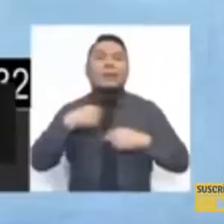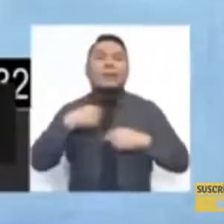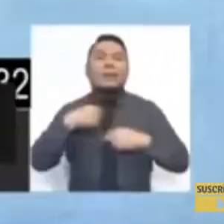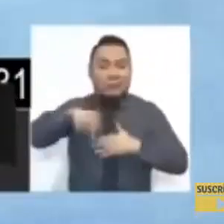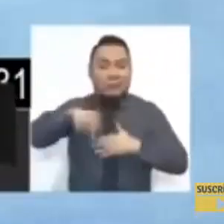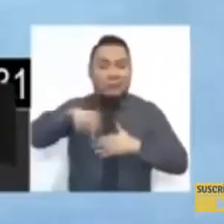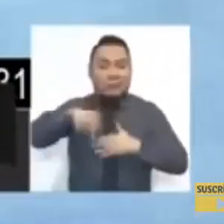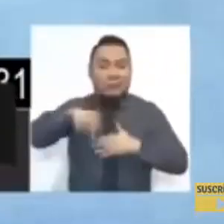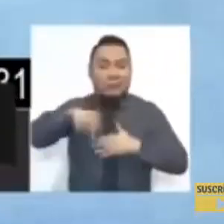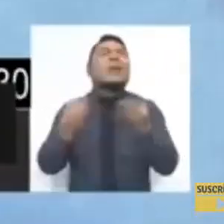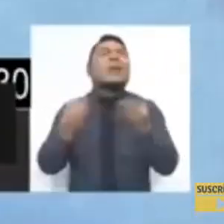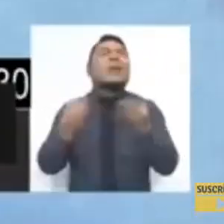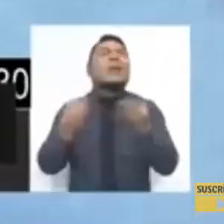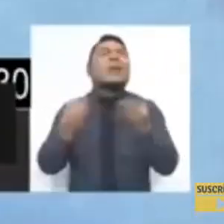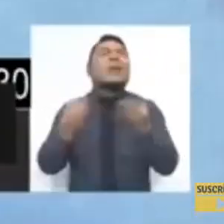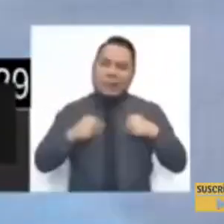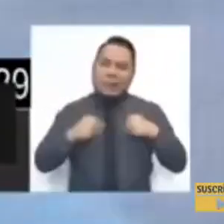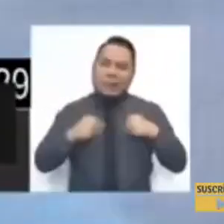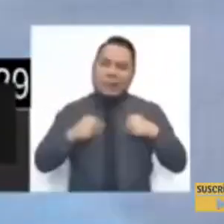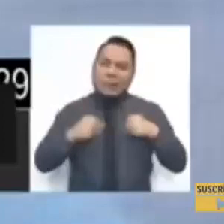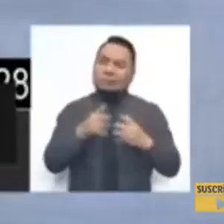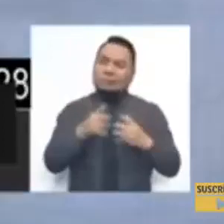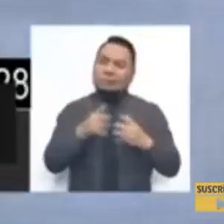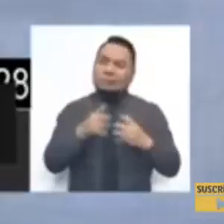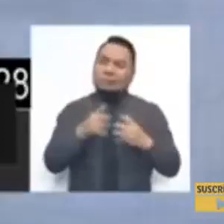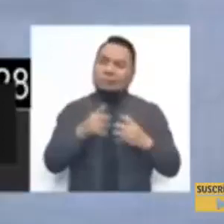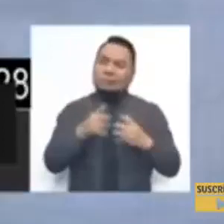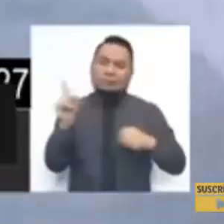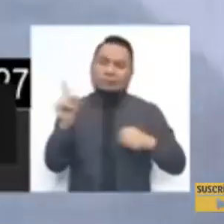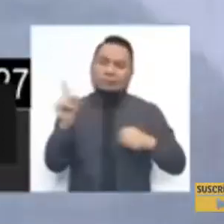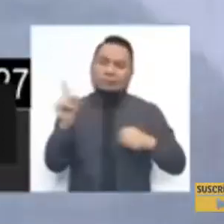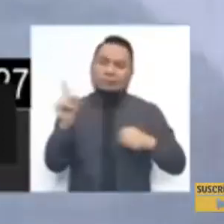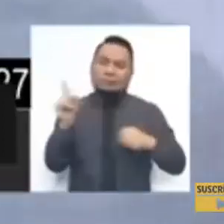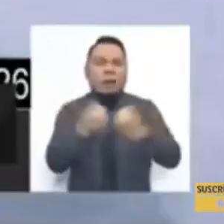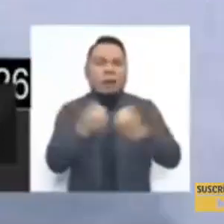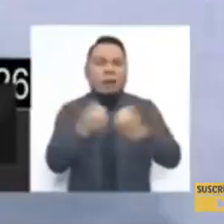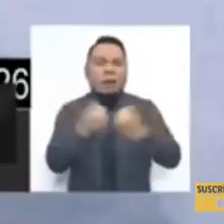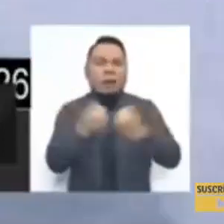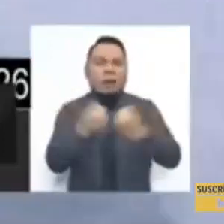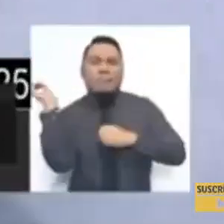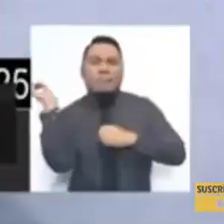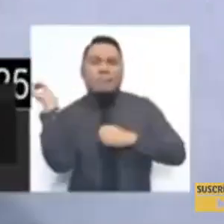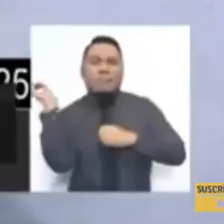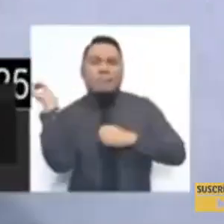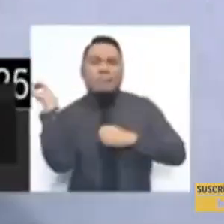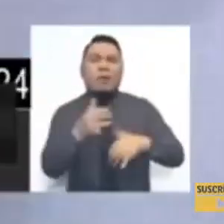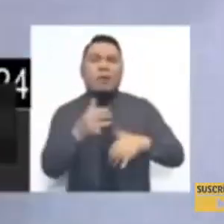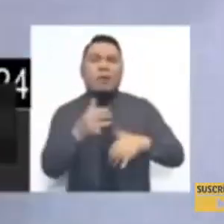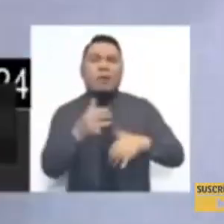debate rechazando categóricamente los sucesos de violencia que ocurrieron el día de